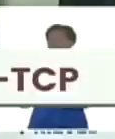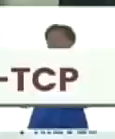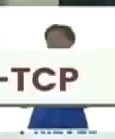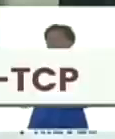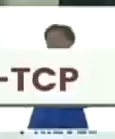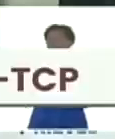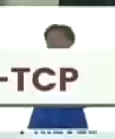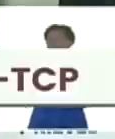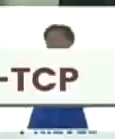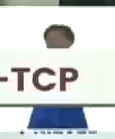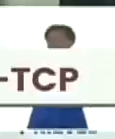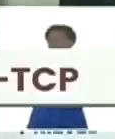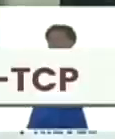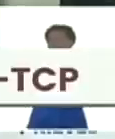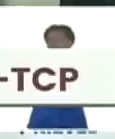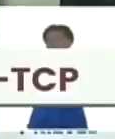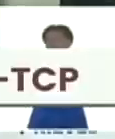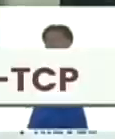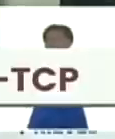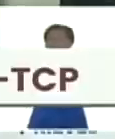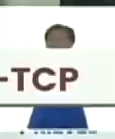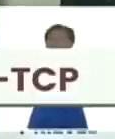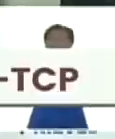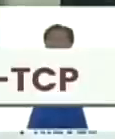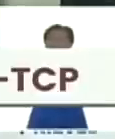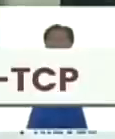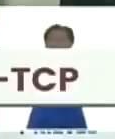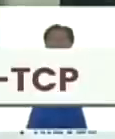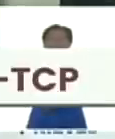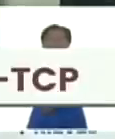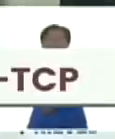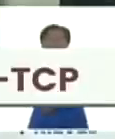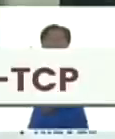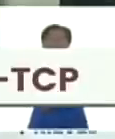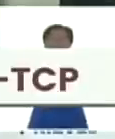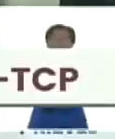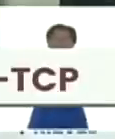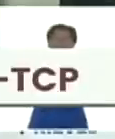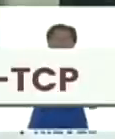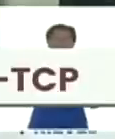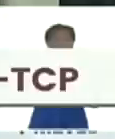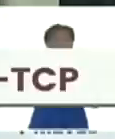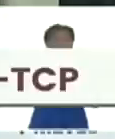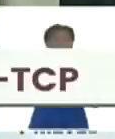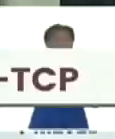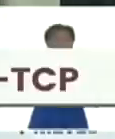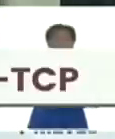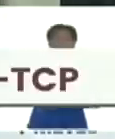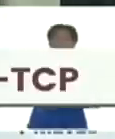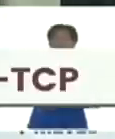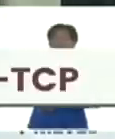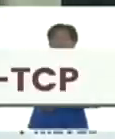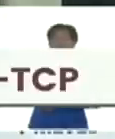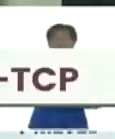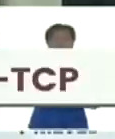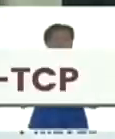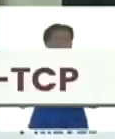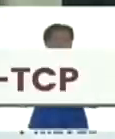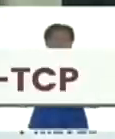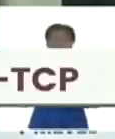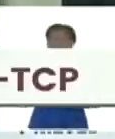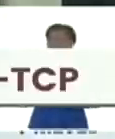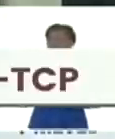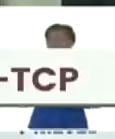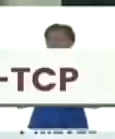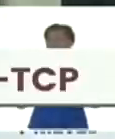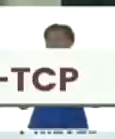nuestra dependerá de la inclusión de todos los países de América. Nuestra posición es apoyada en la,